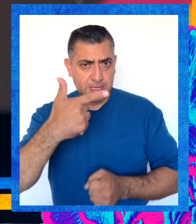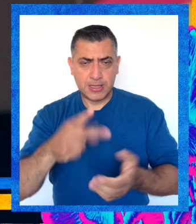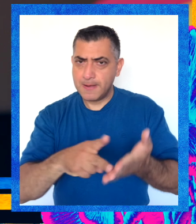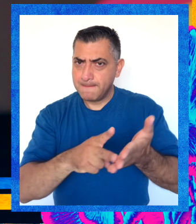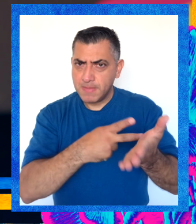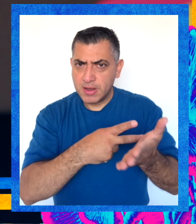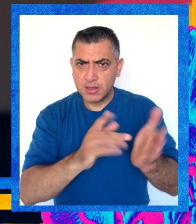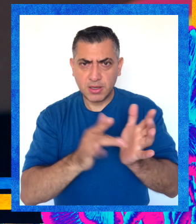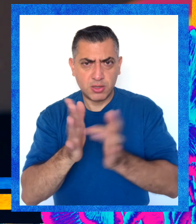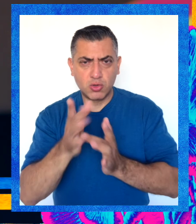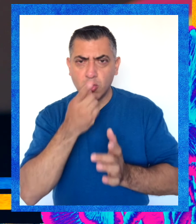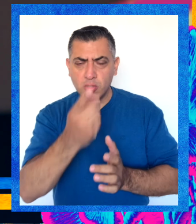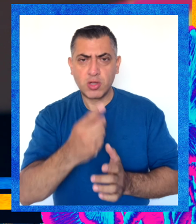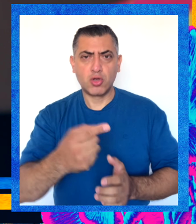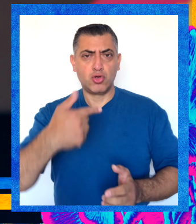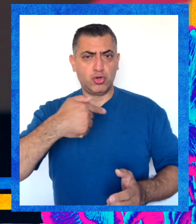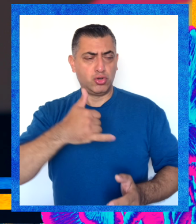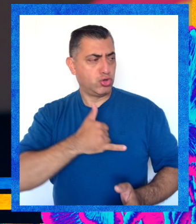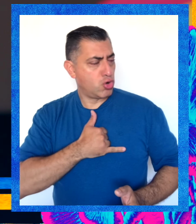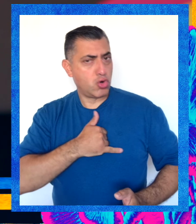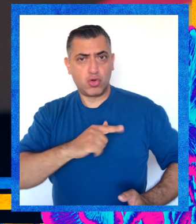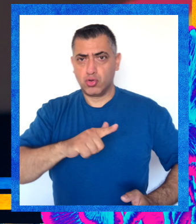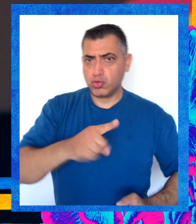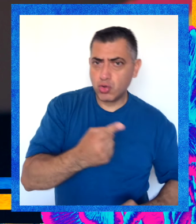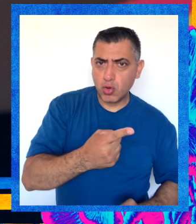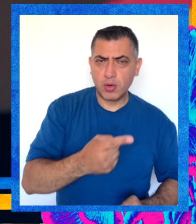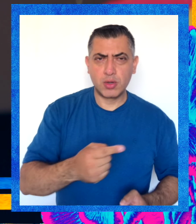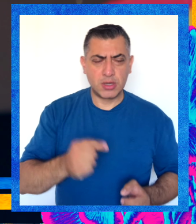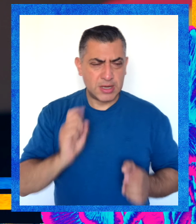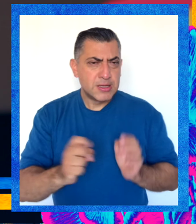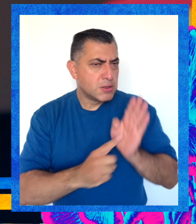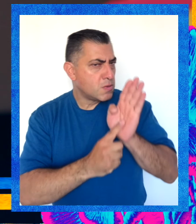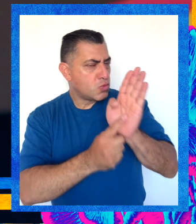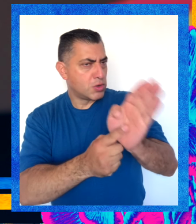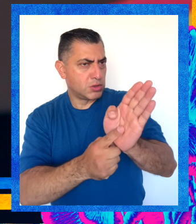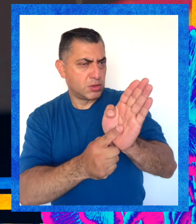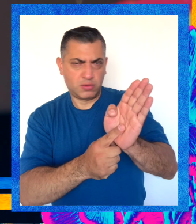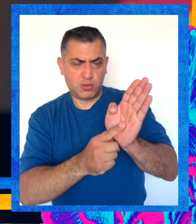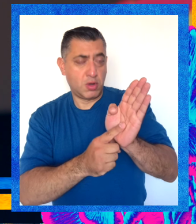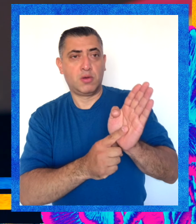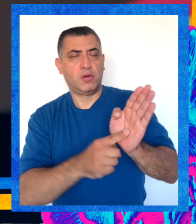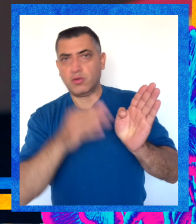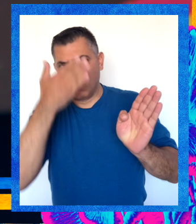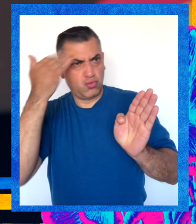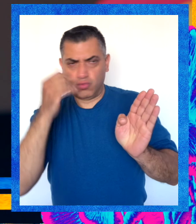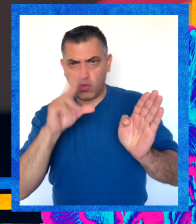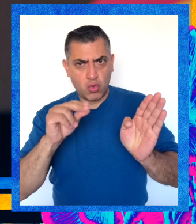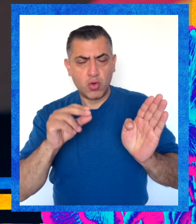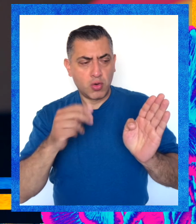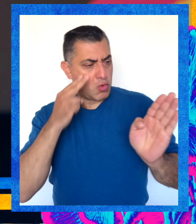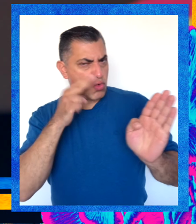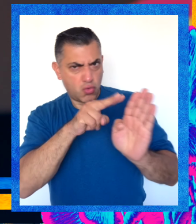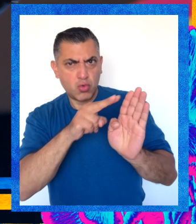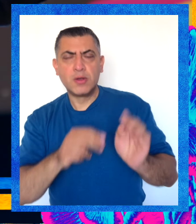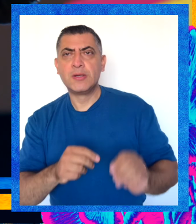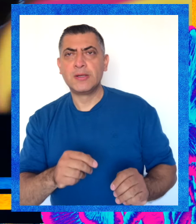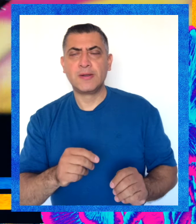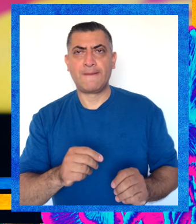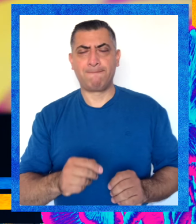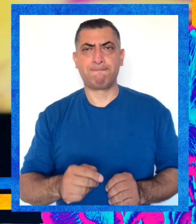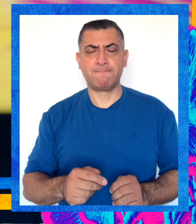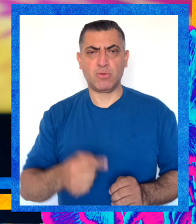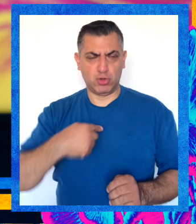ocasiones que su sola frase yo soy y es una expresión que no podemos pasar por alto porque está mucho nos quedamos en la idea del